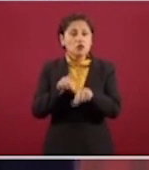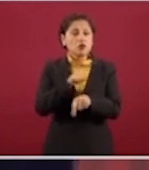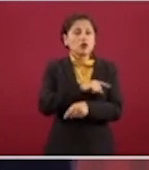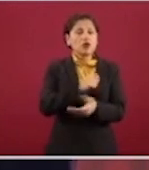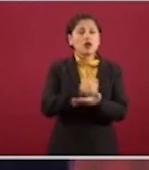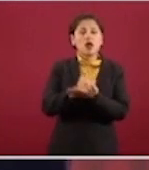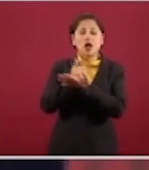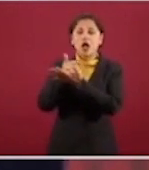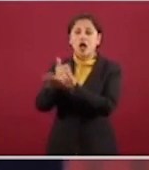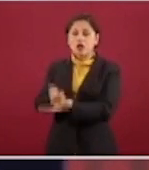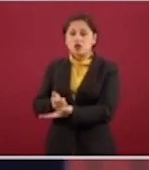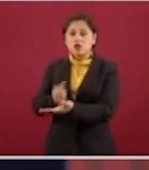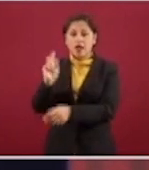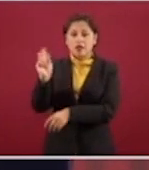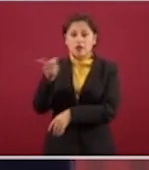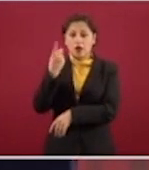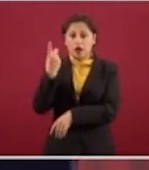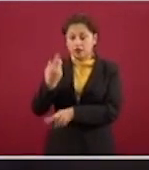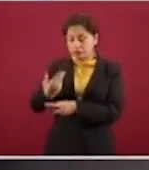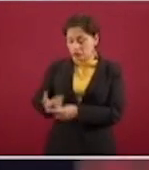nuestra reserva,